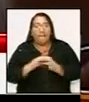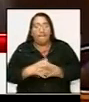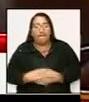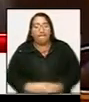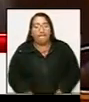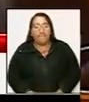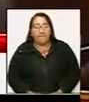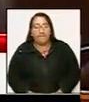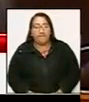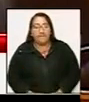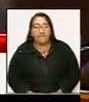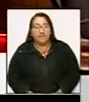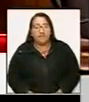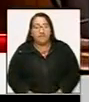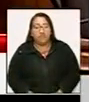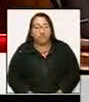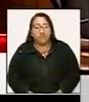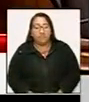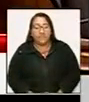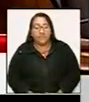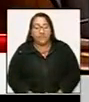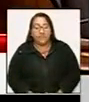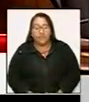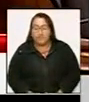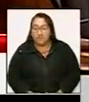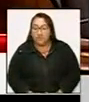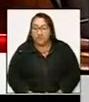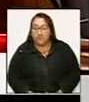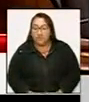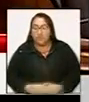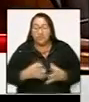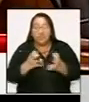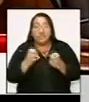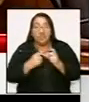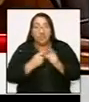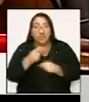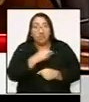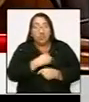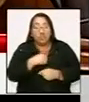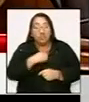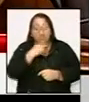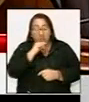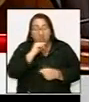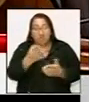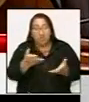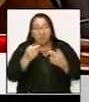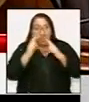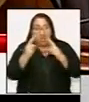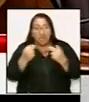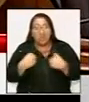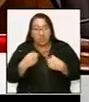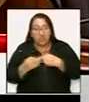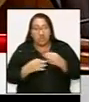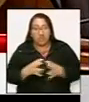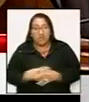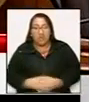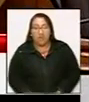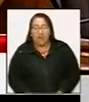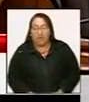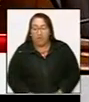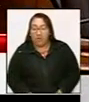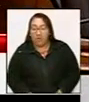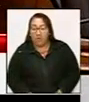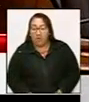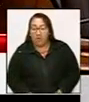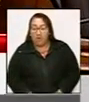darle mayores oportunidades? Quisiéramos, en todo caso, que la ministra de la Mujer pudiera explicarnos qué